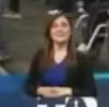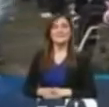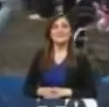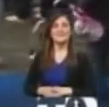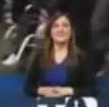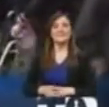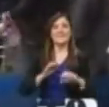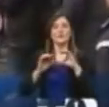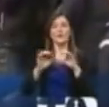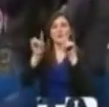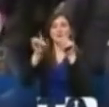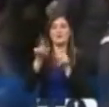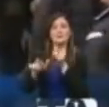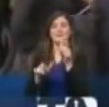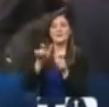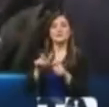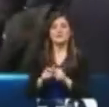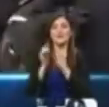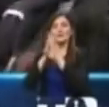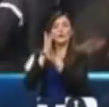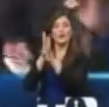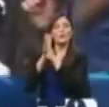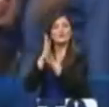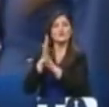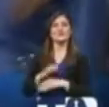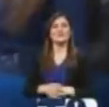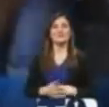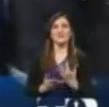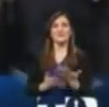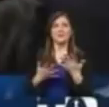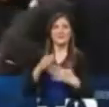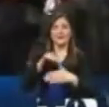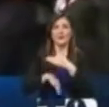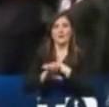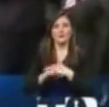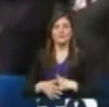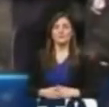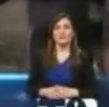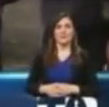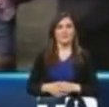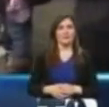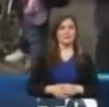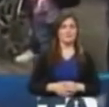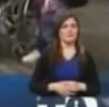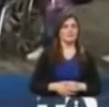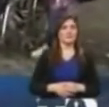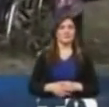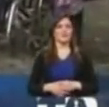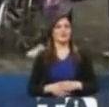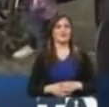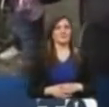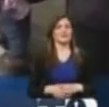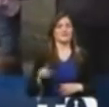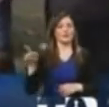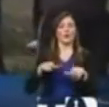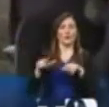Bueno, vamos a seguir conversando acá con la gente que está haciendo fila, que está contando ya los minutos para subirse a los juegos. Yo creería que el de Dumbo, para mí,